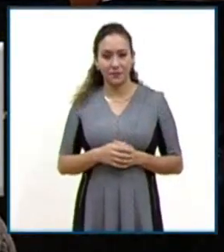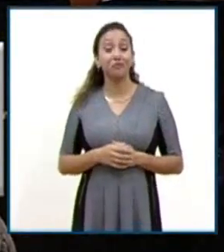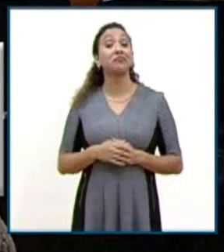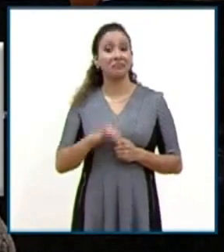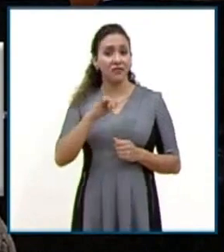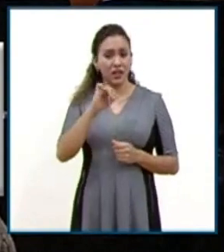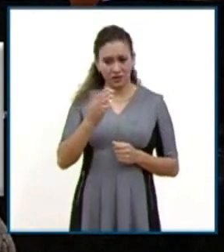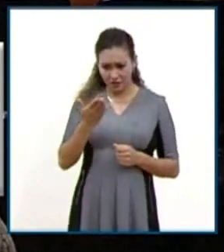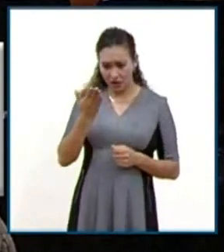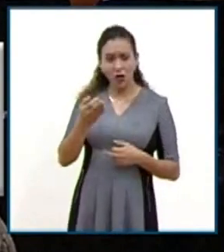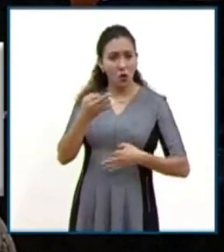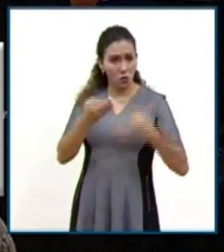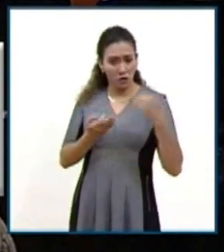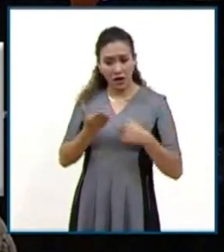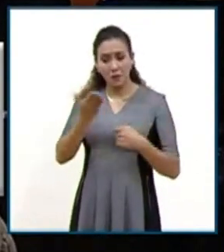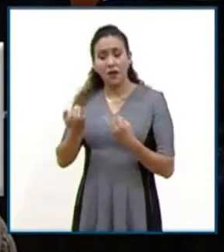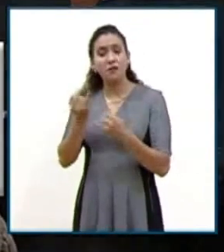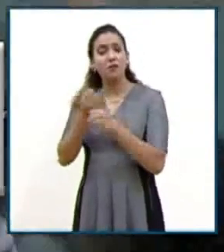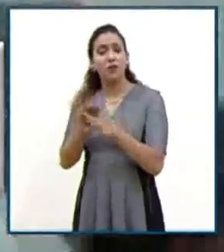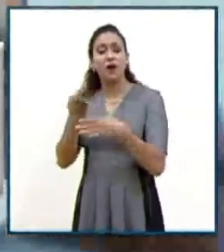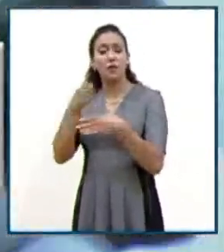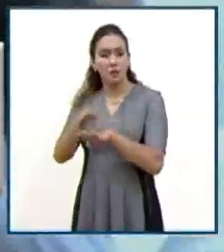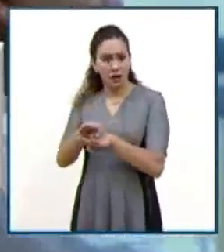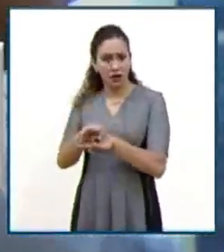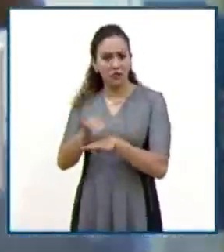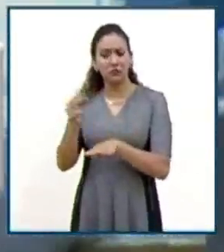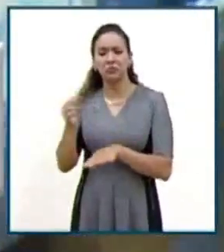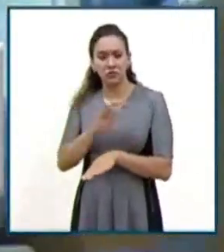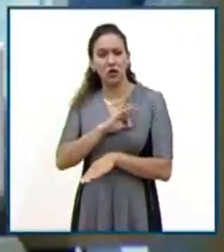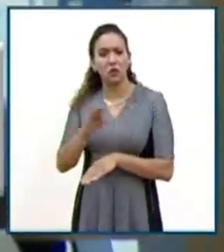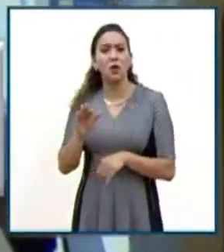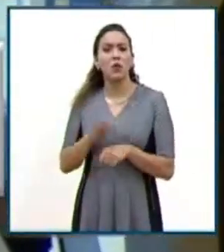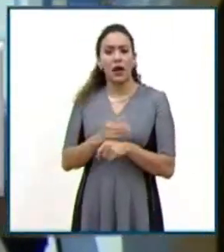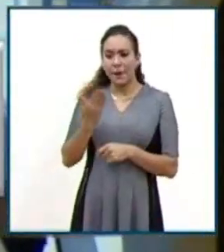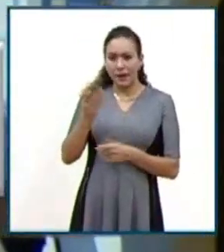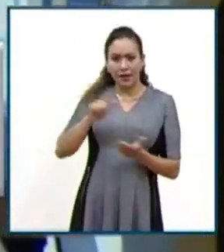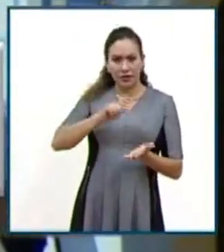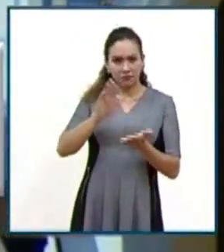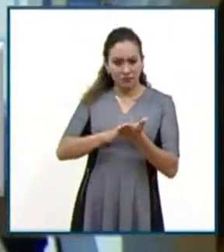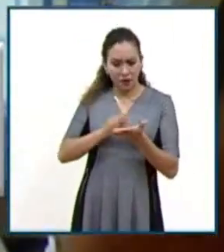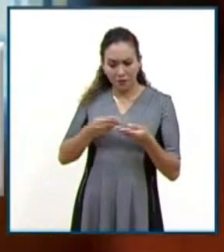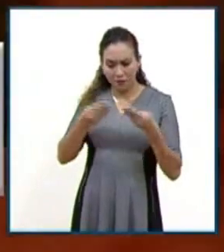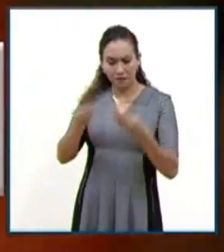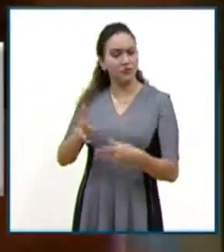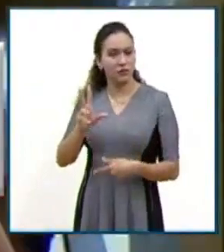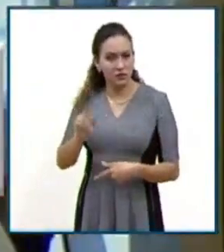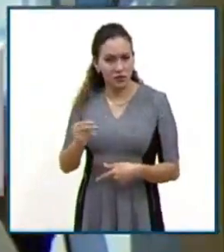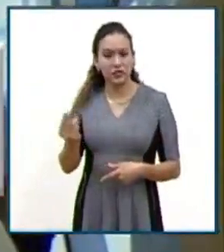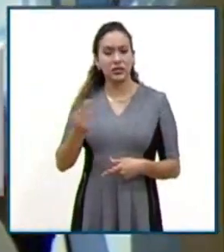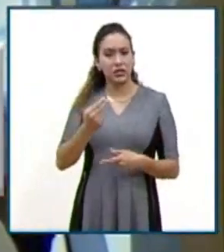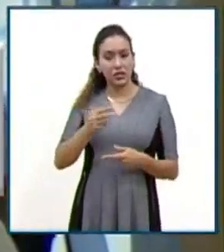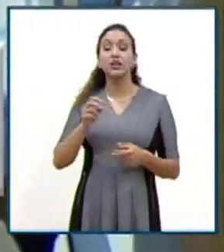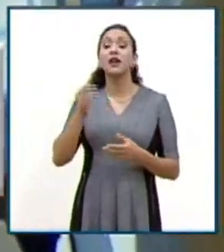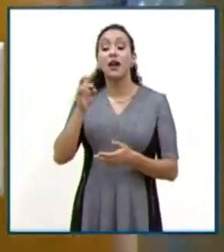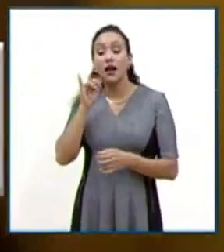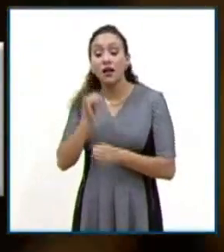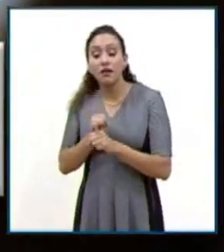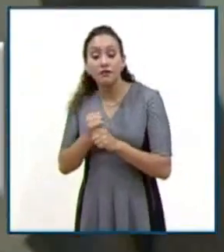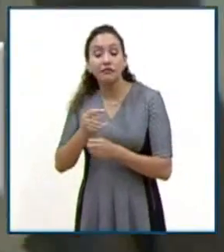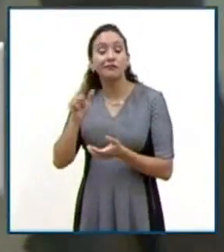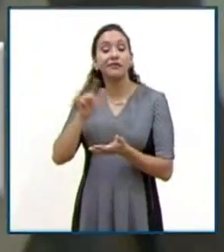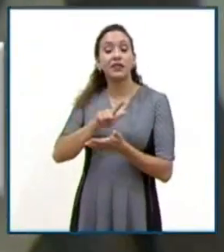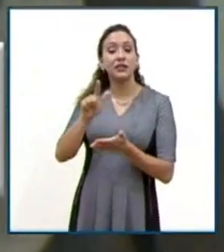requerir información bancaria sin autorización judicial previa, exclusivamente para la investigación, fiscalización o